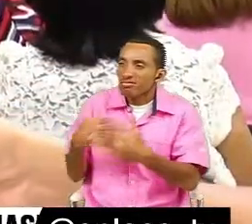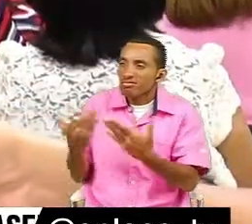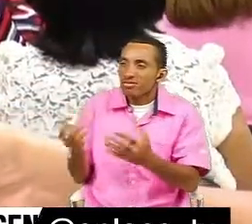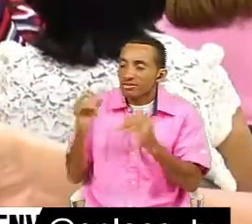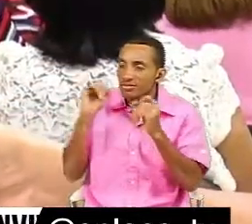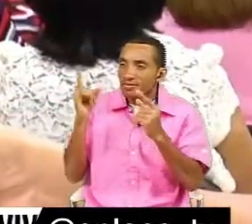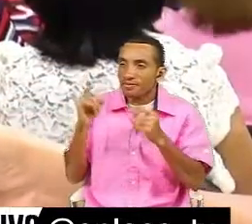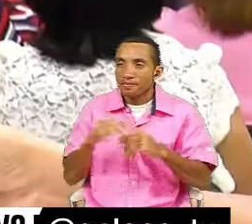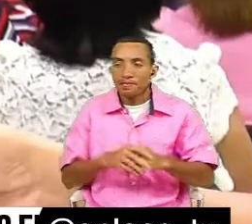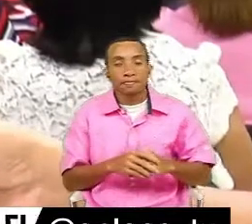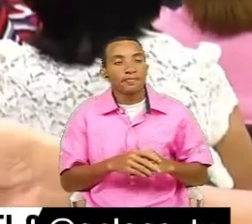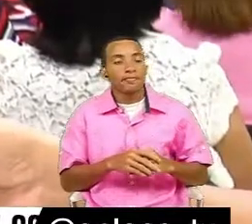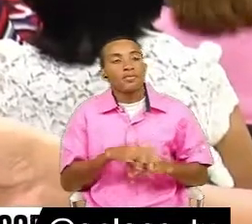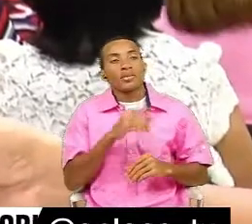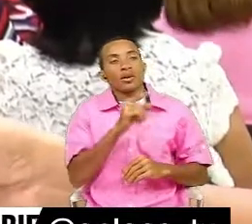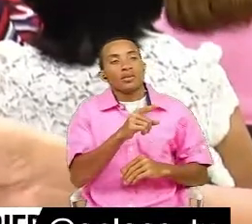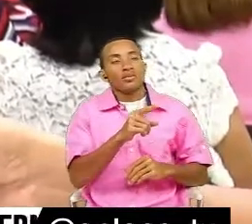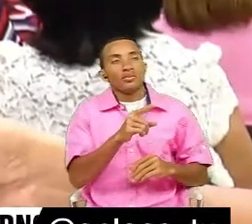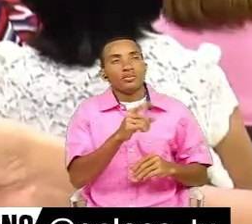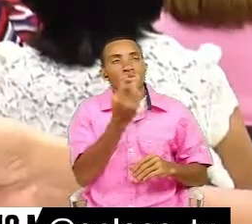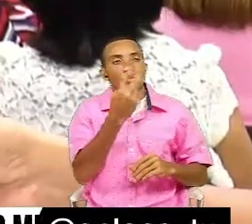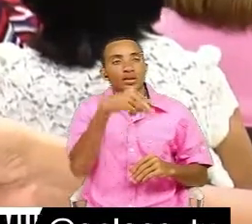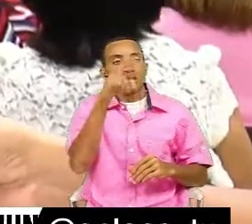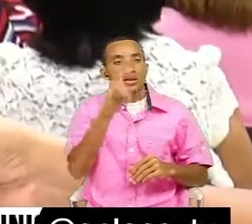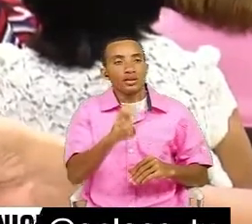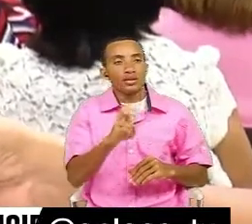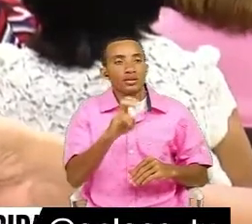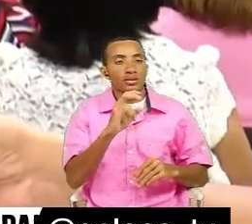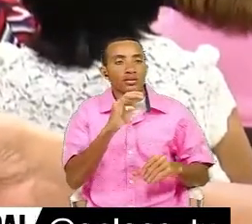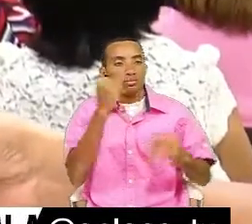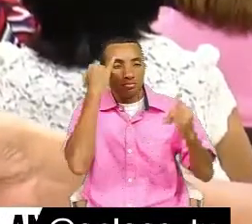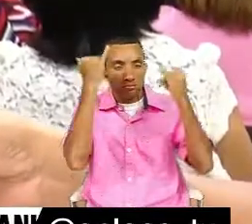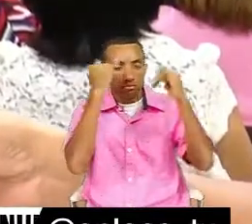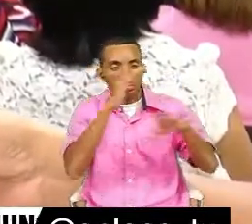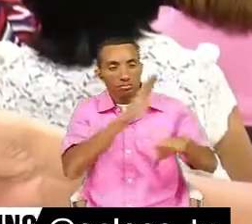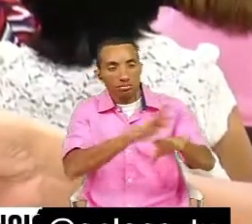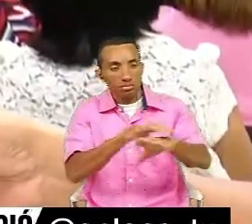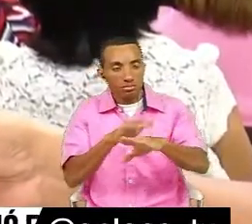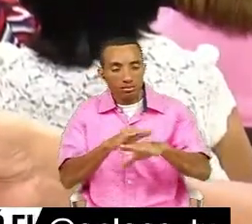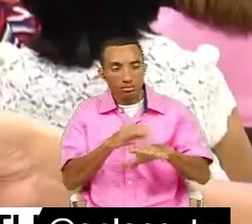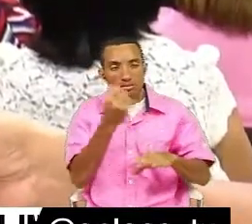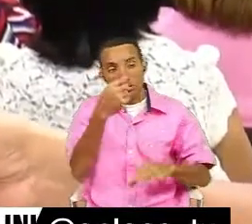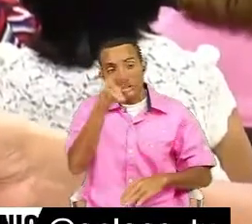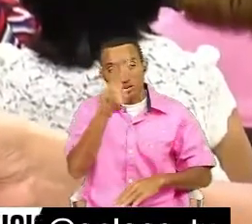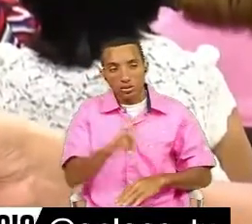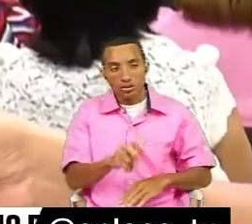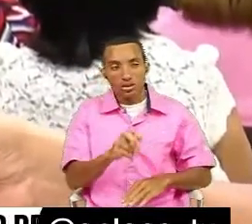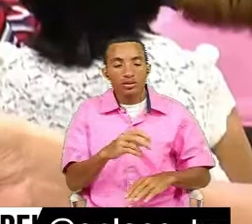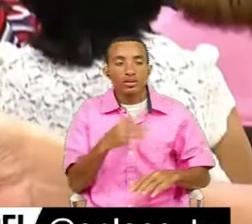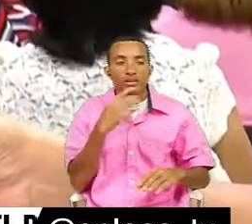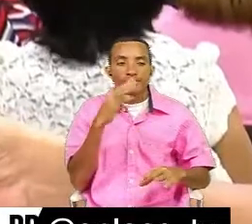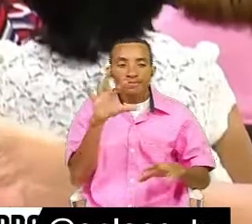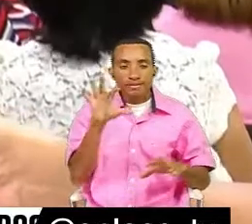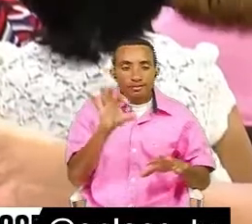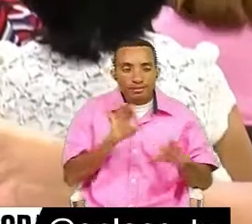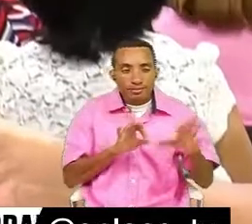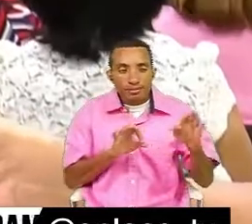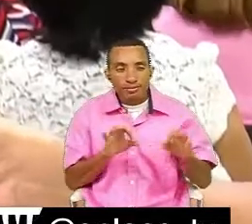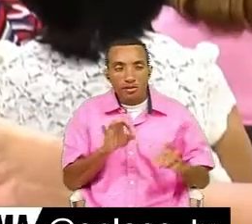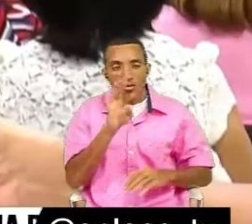han presentado 17 ponencias, de las cuales habrá que clasificar a